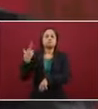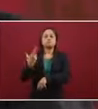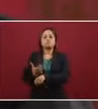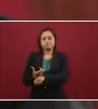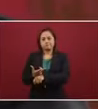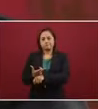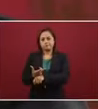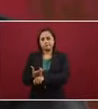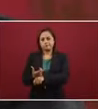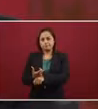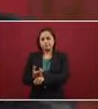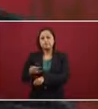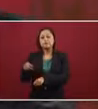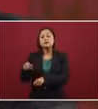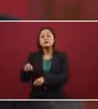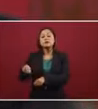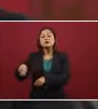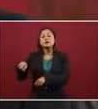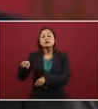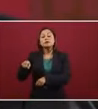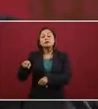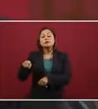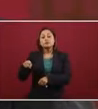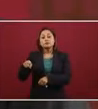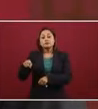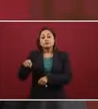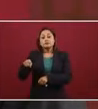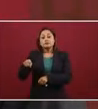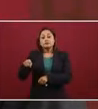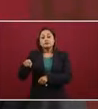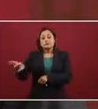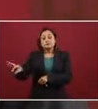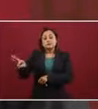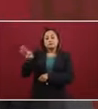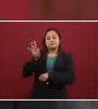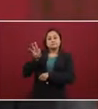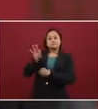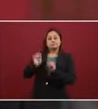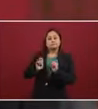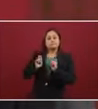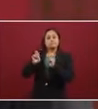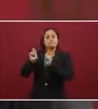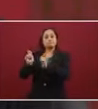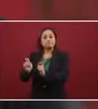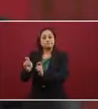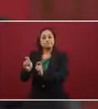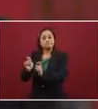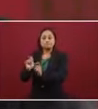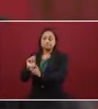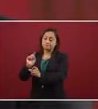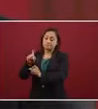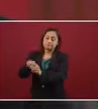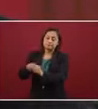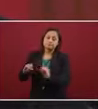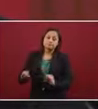pusieron en estas instituciones gentes